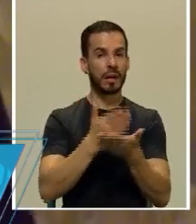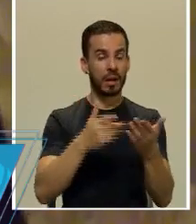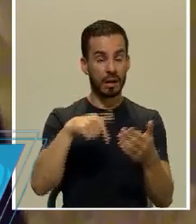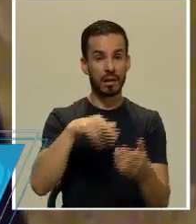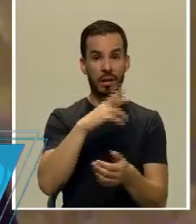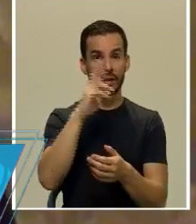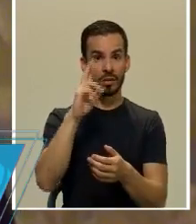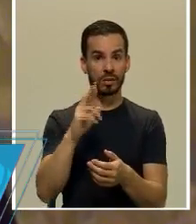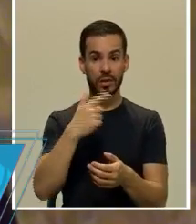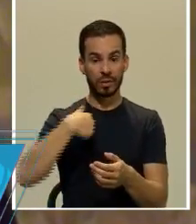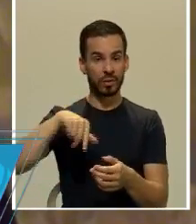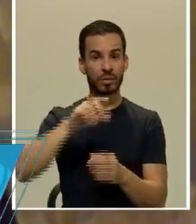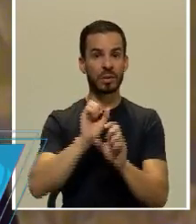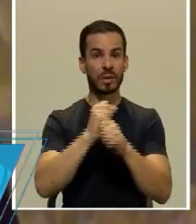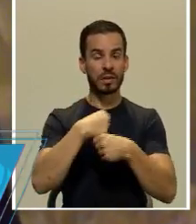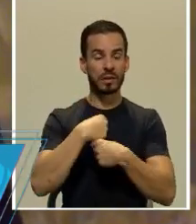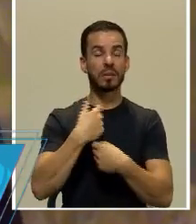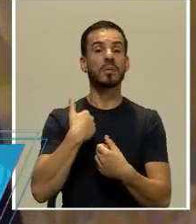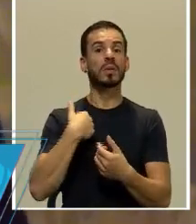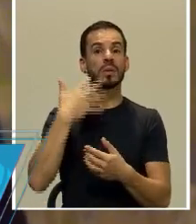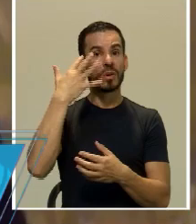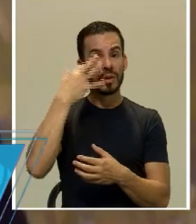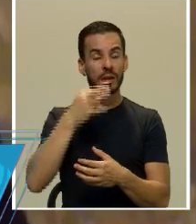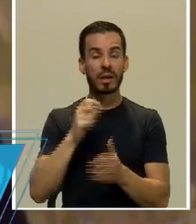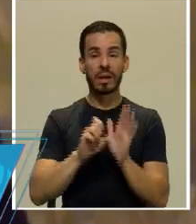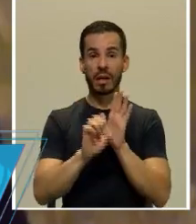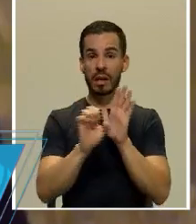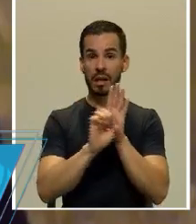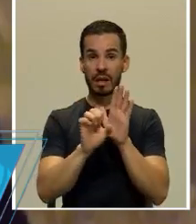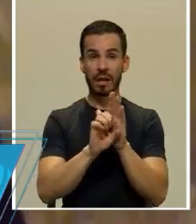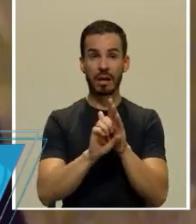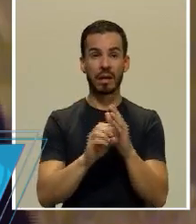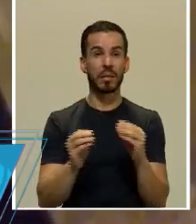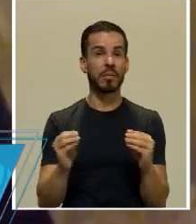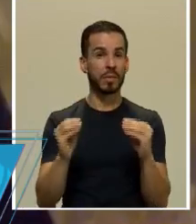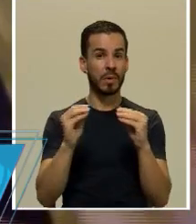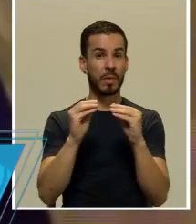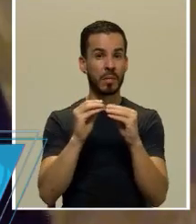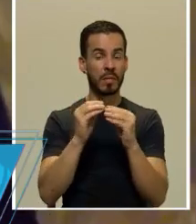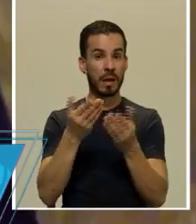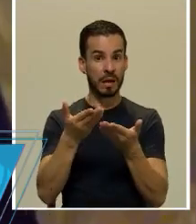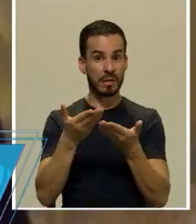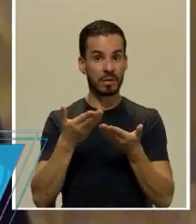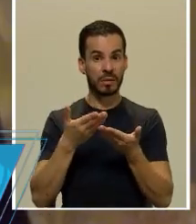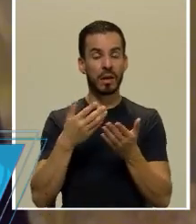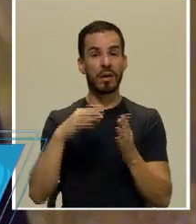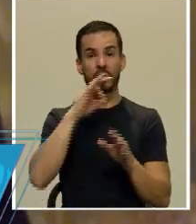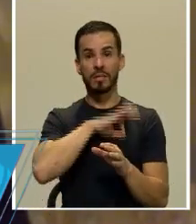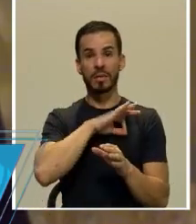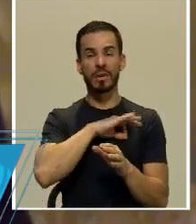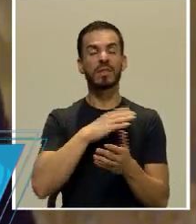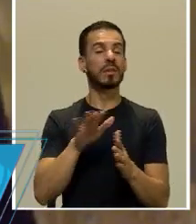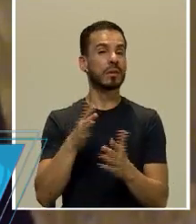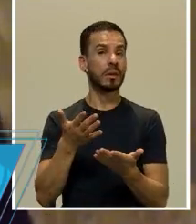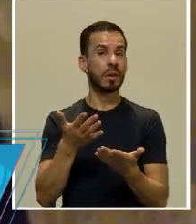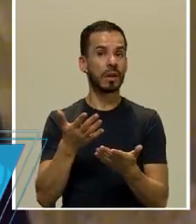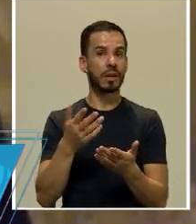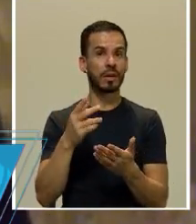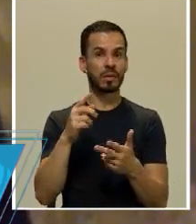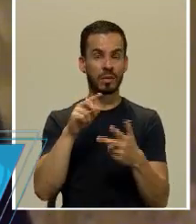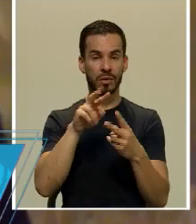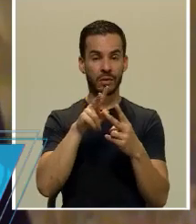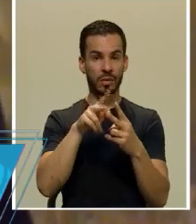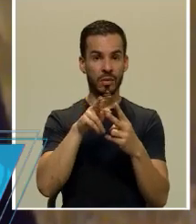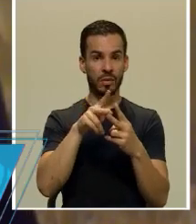En Costa Rica, de hecho, lo hacemos y creo que el ejemplo que más rédito nos ha dado como país es justamente, bueno,